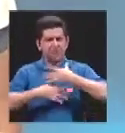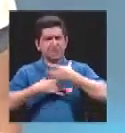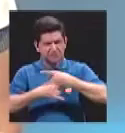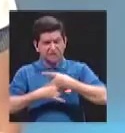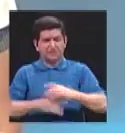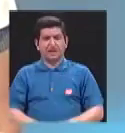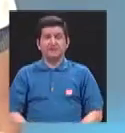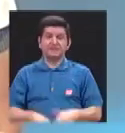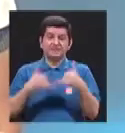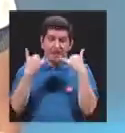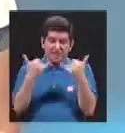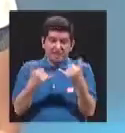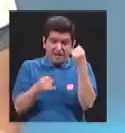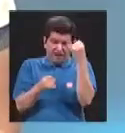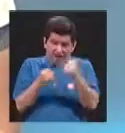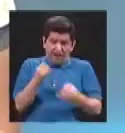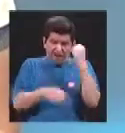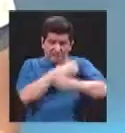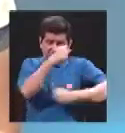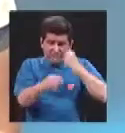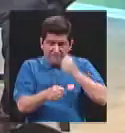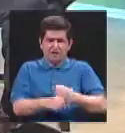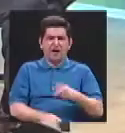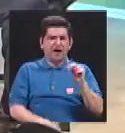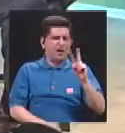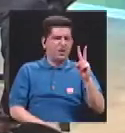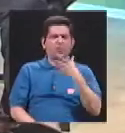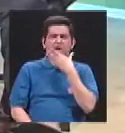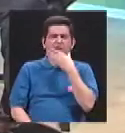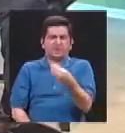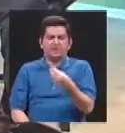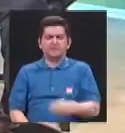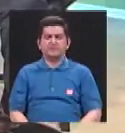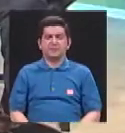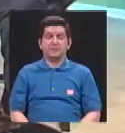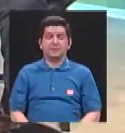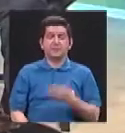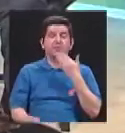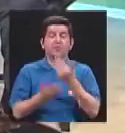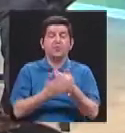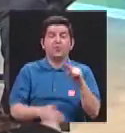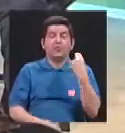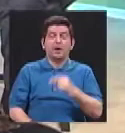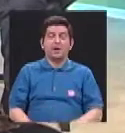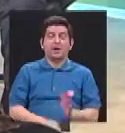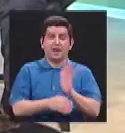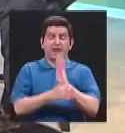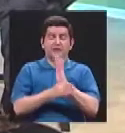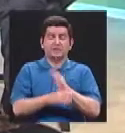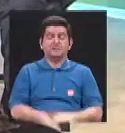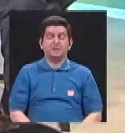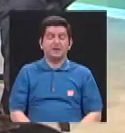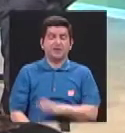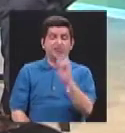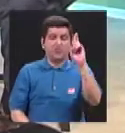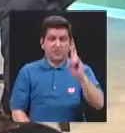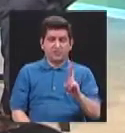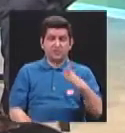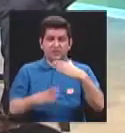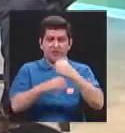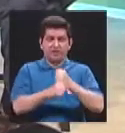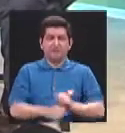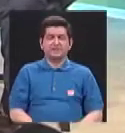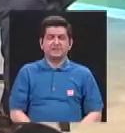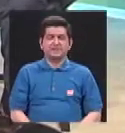muy interesantes y bueno, ya al cierre de año, ya entre noviembre y diciembre, gratas noticias de los largometrajes costarricenses,